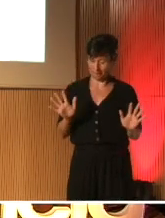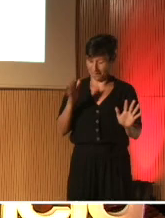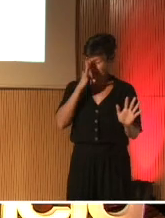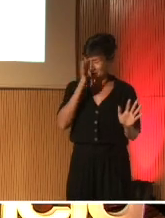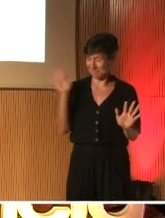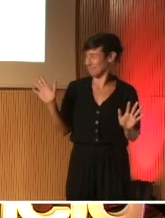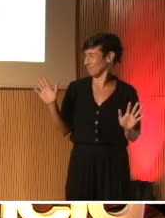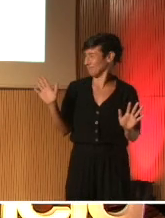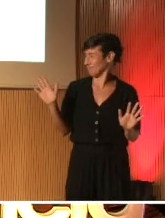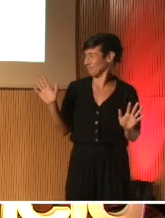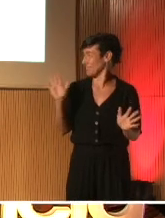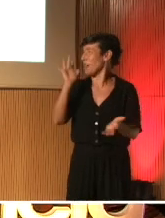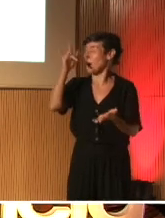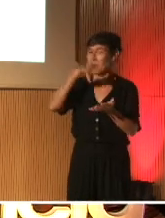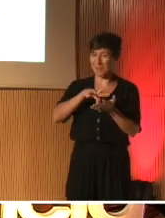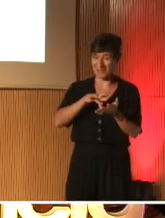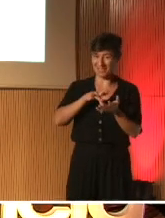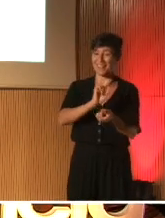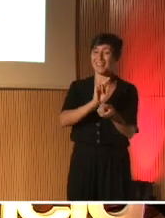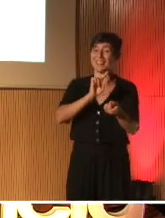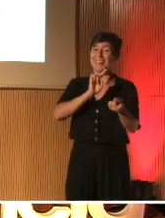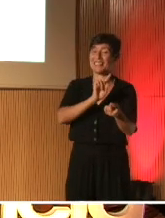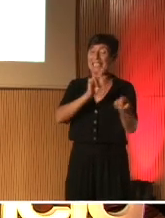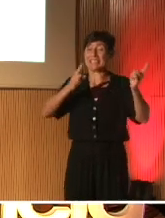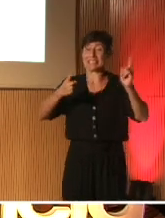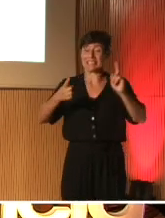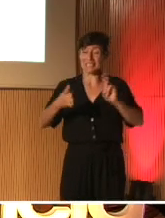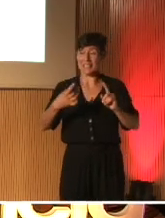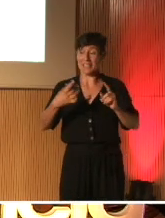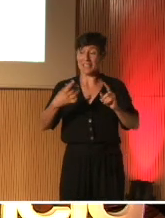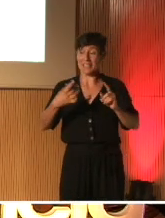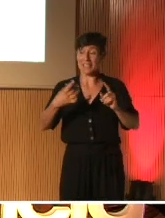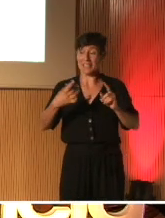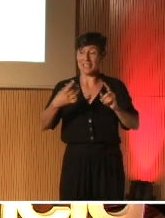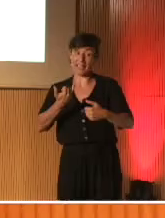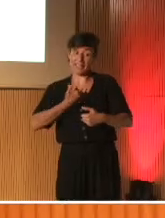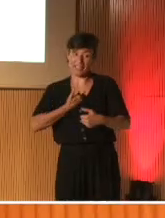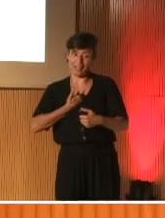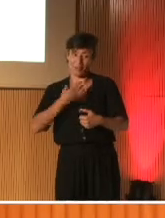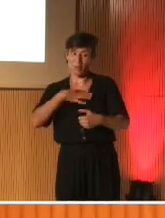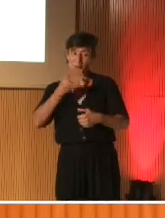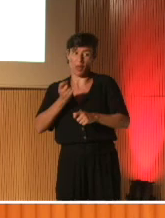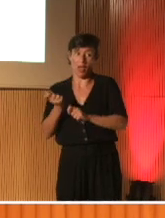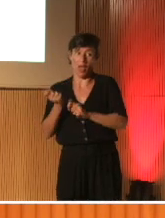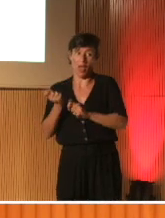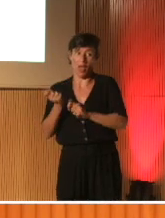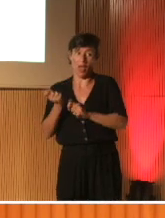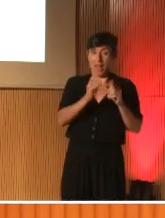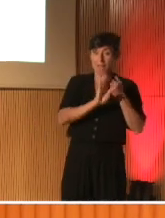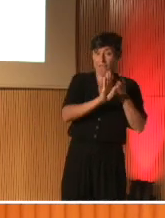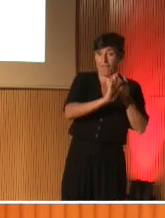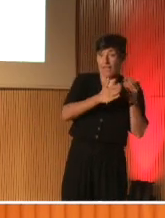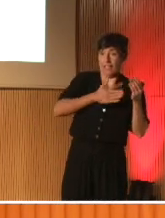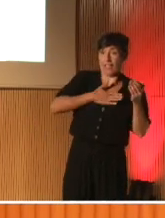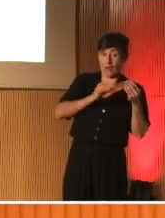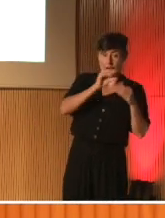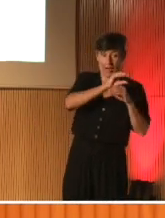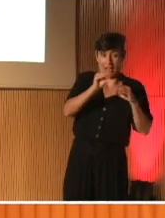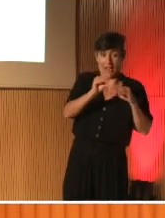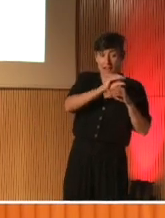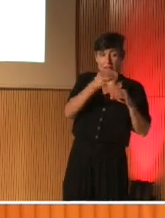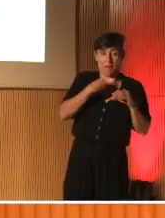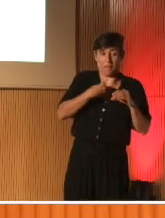si cuando necesita hacer esta transición la energía que tiene se la puede pasar a otro electrón que tiene de vecino en la misma capa de hacer